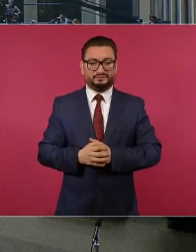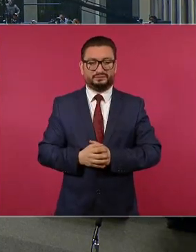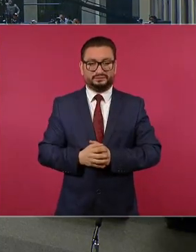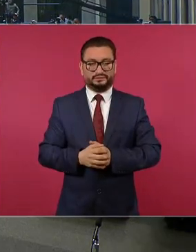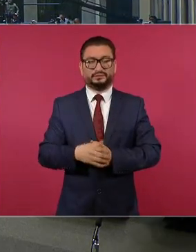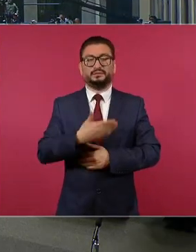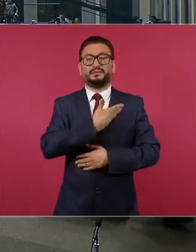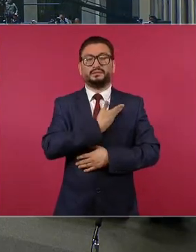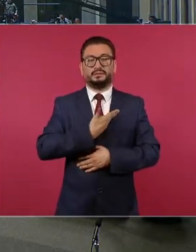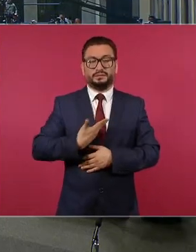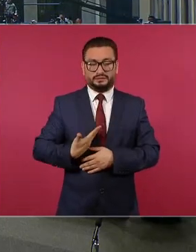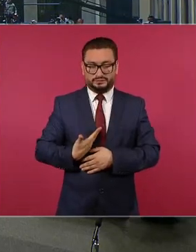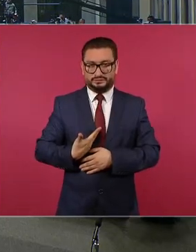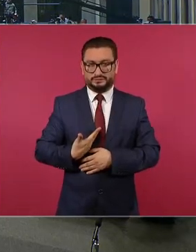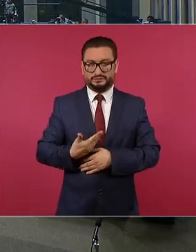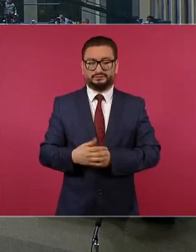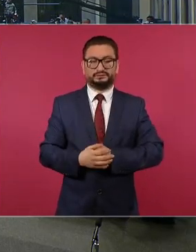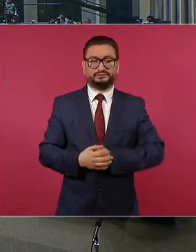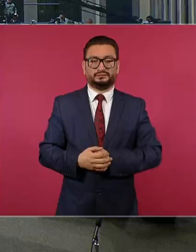Presidente,